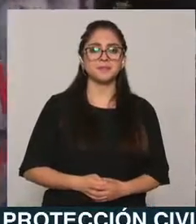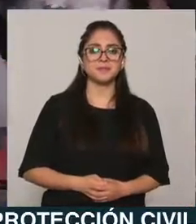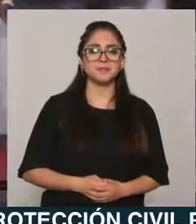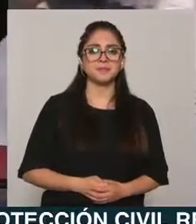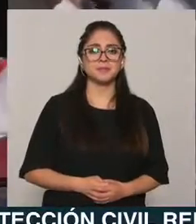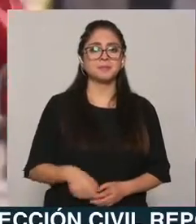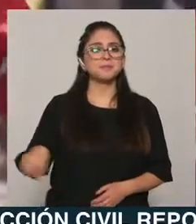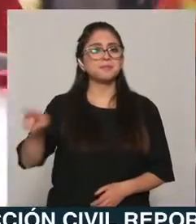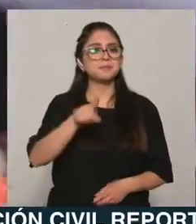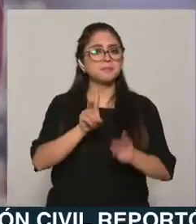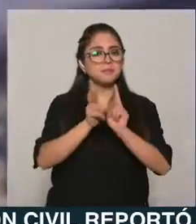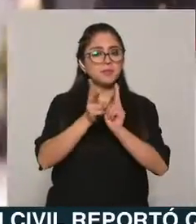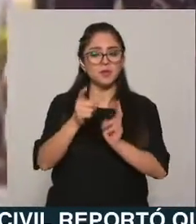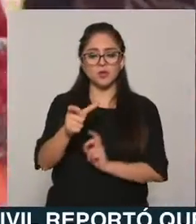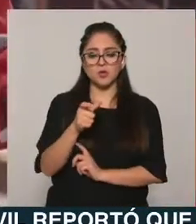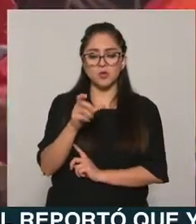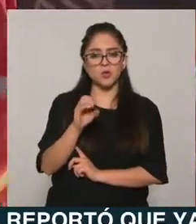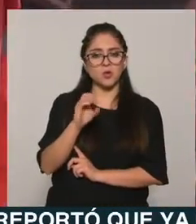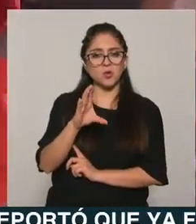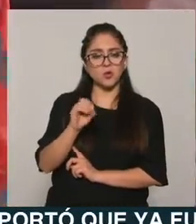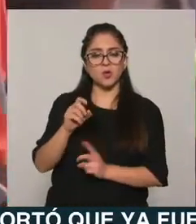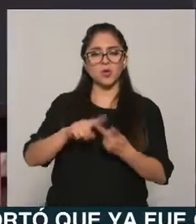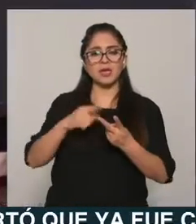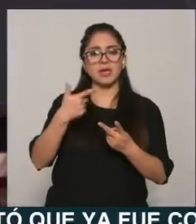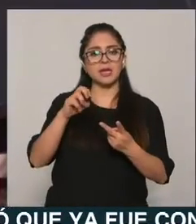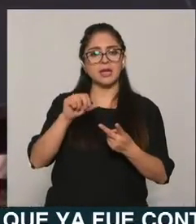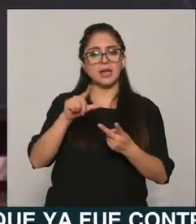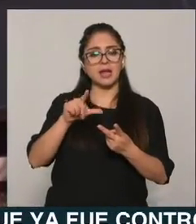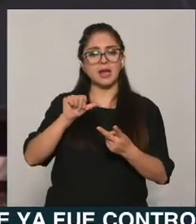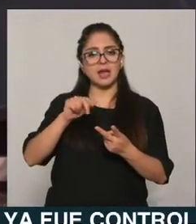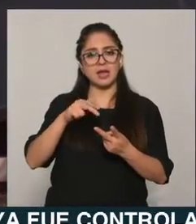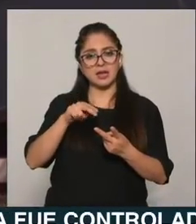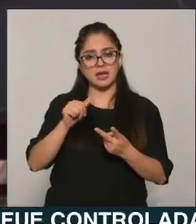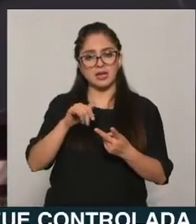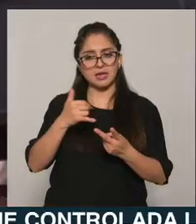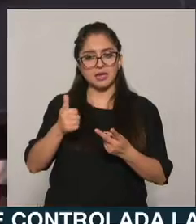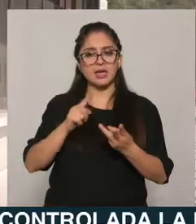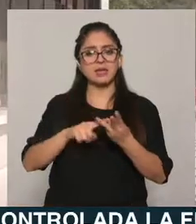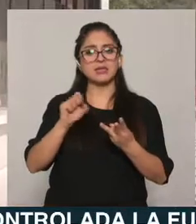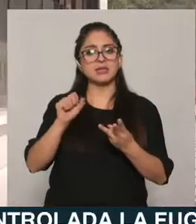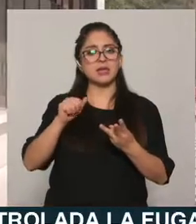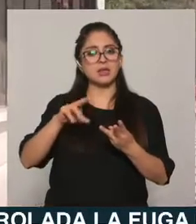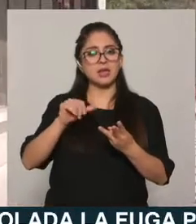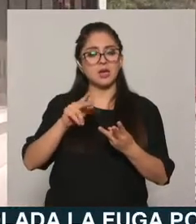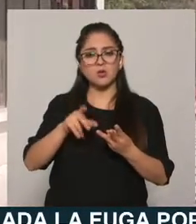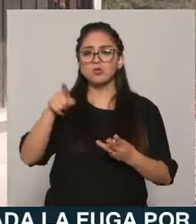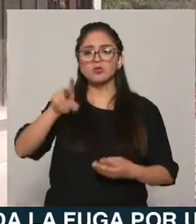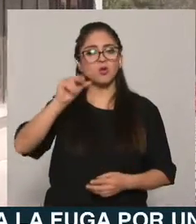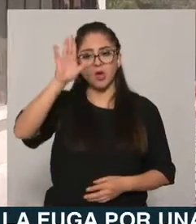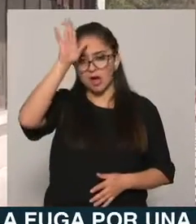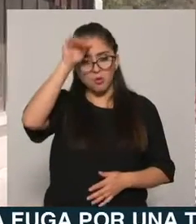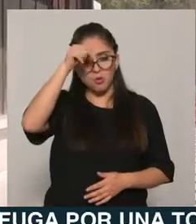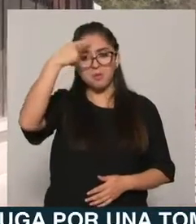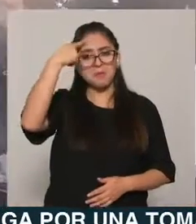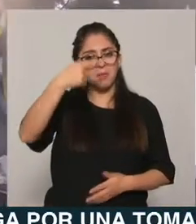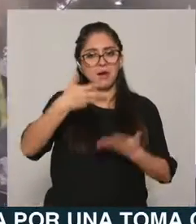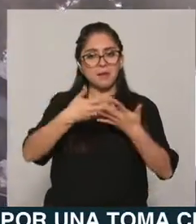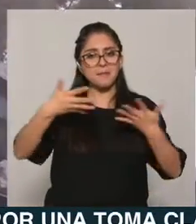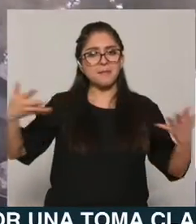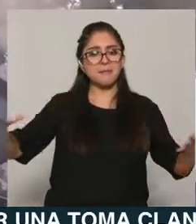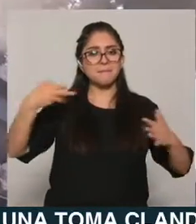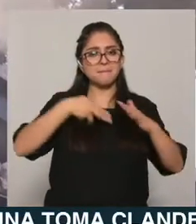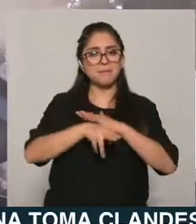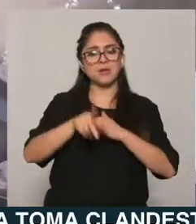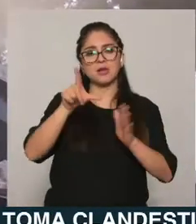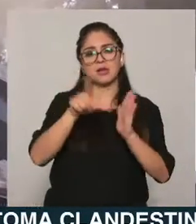Después de que vecinos del pueblo de Joco, General Anaya y Santa Cruz Atoyac se inconformaran por la ampliación de la línea 3 del Metrobús, la